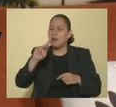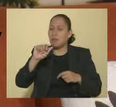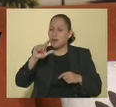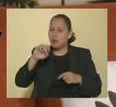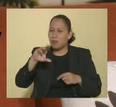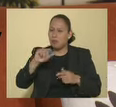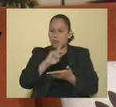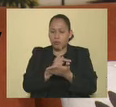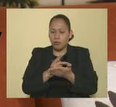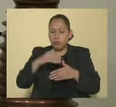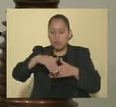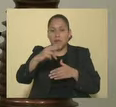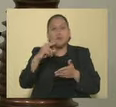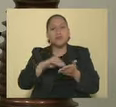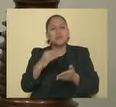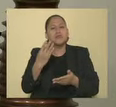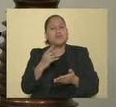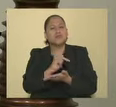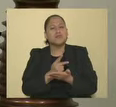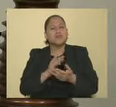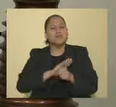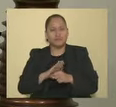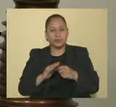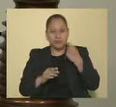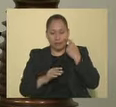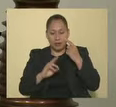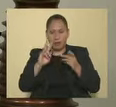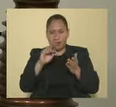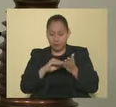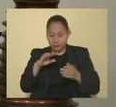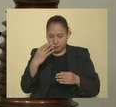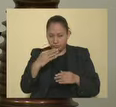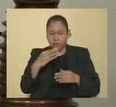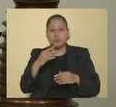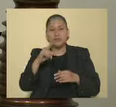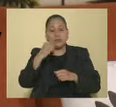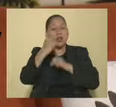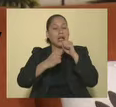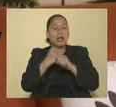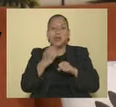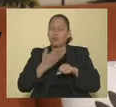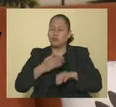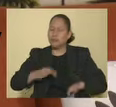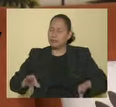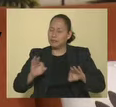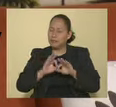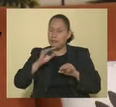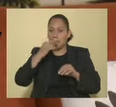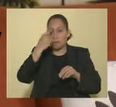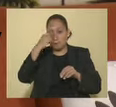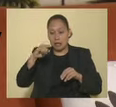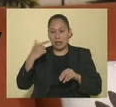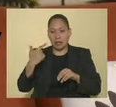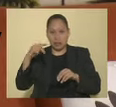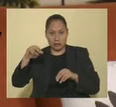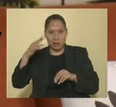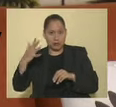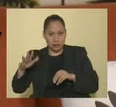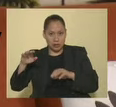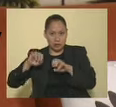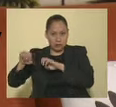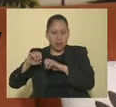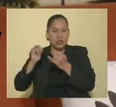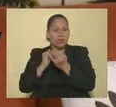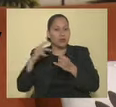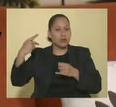tienen programado para este 2014? Fíjate que el 2014 es un año crucial para, tanto como para corporativo GN10 como para